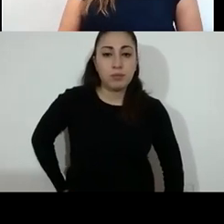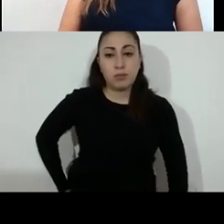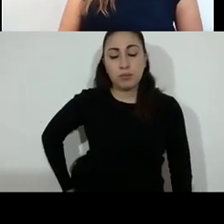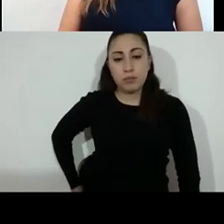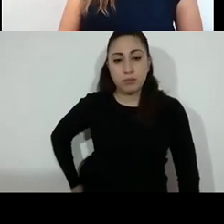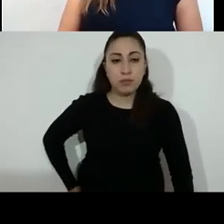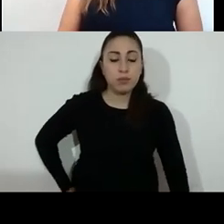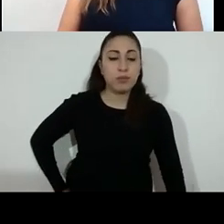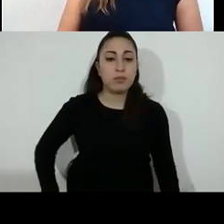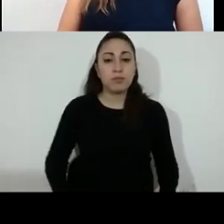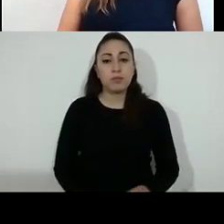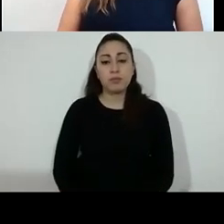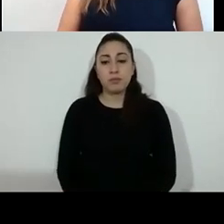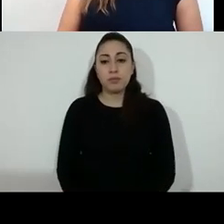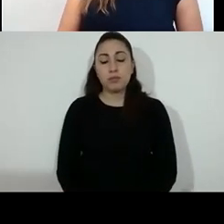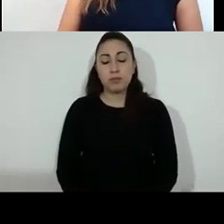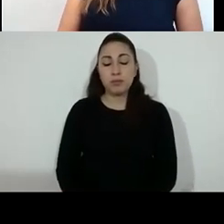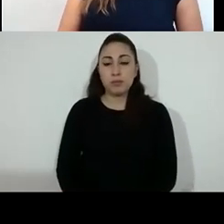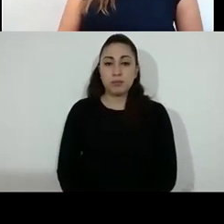Bueno, le solicito a la